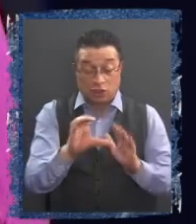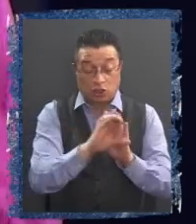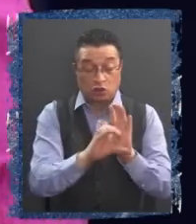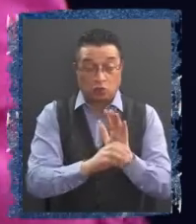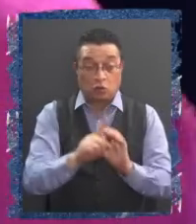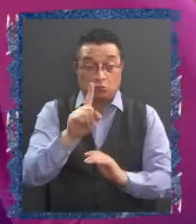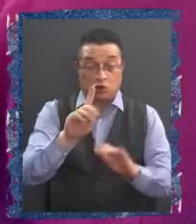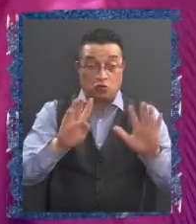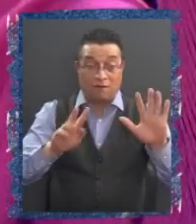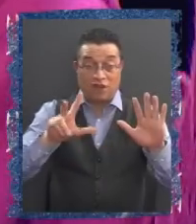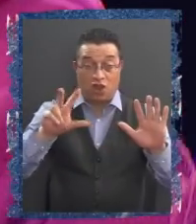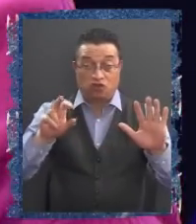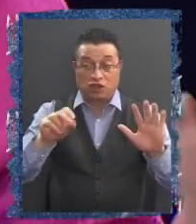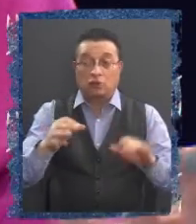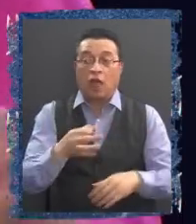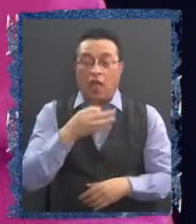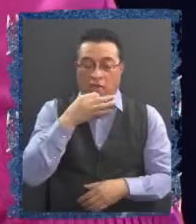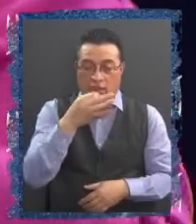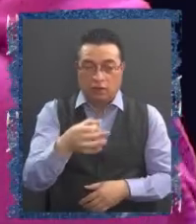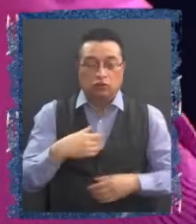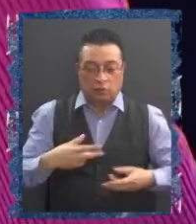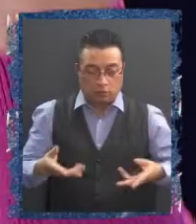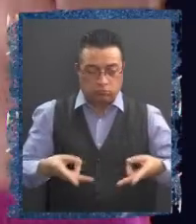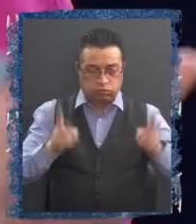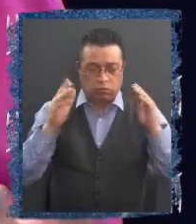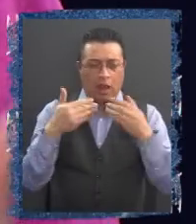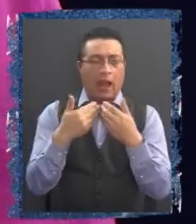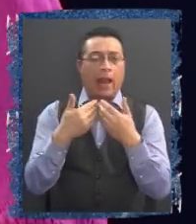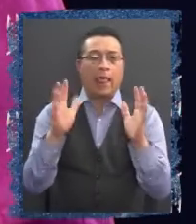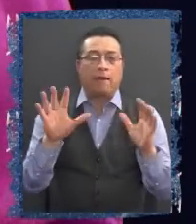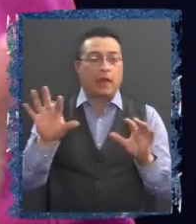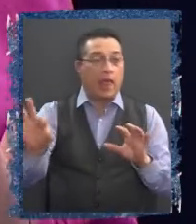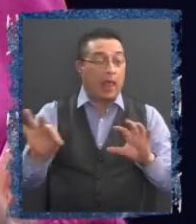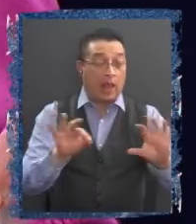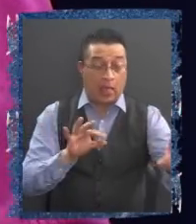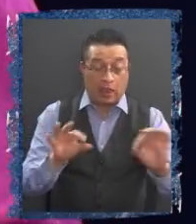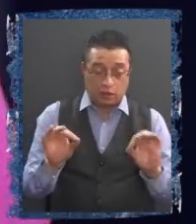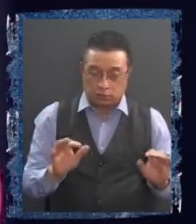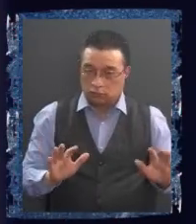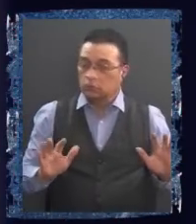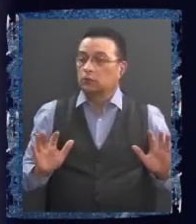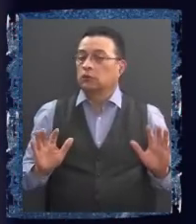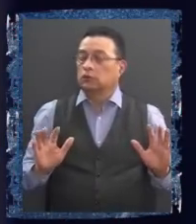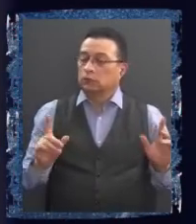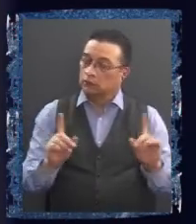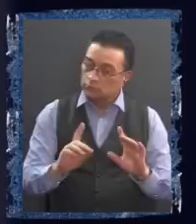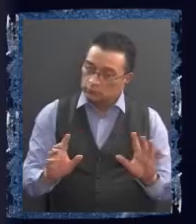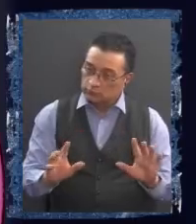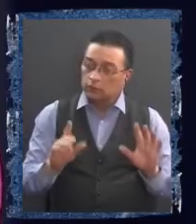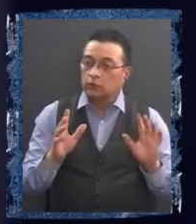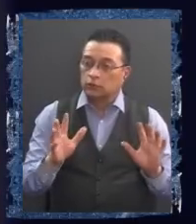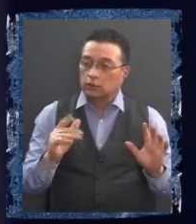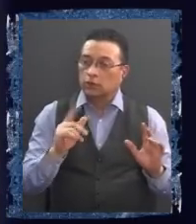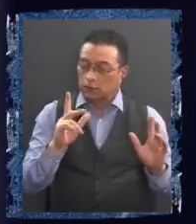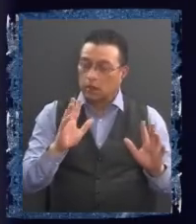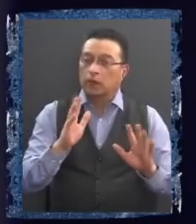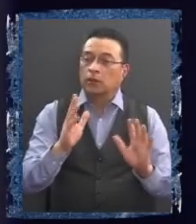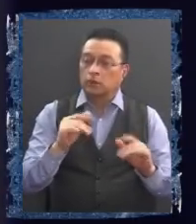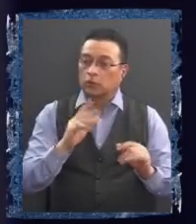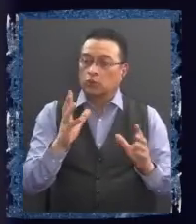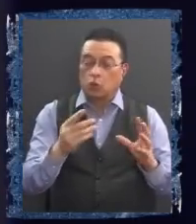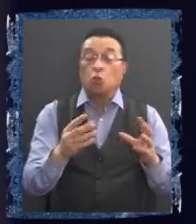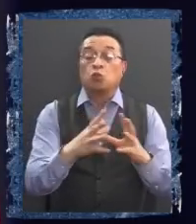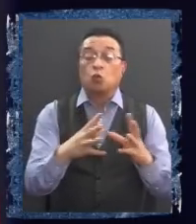80 de esa capacidad de elegir y la libertad de las personas es absolutamente en un número